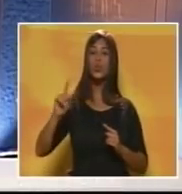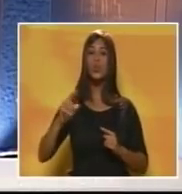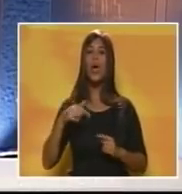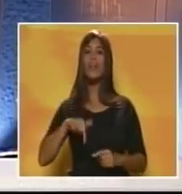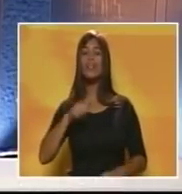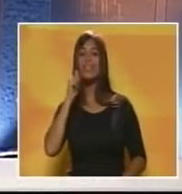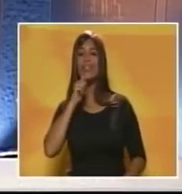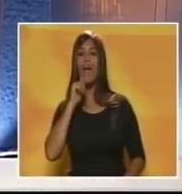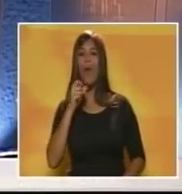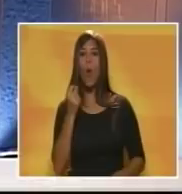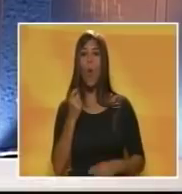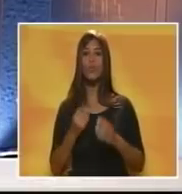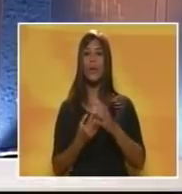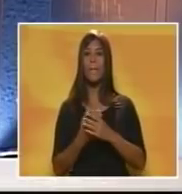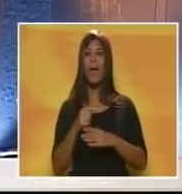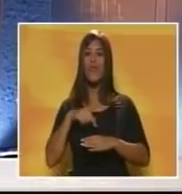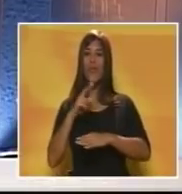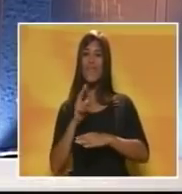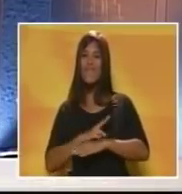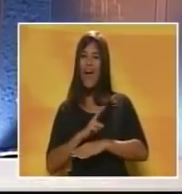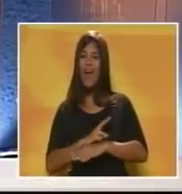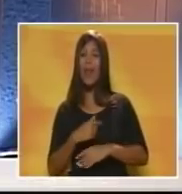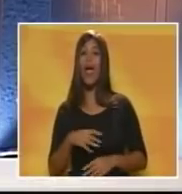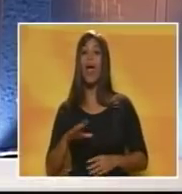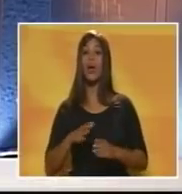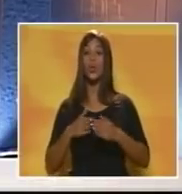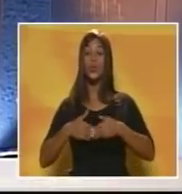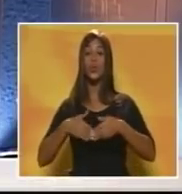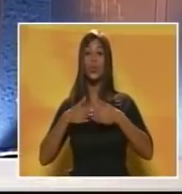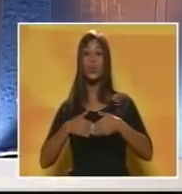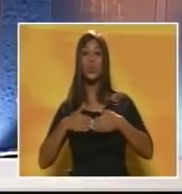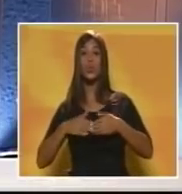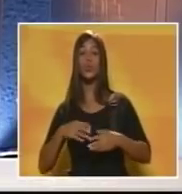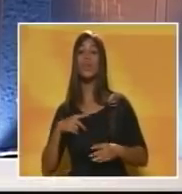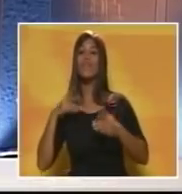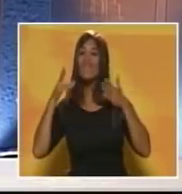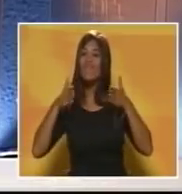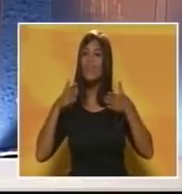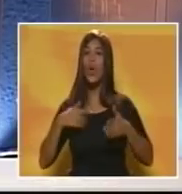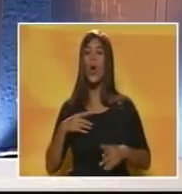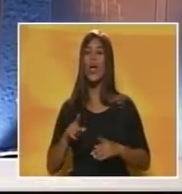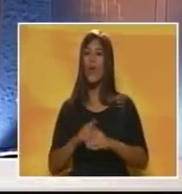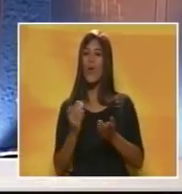sábado 11 de mayo desde el Estado Vargas en el crucero de instrucción